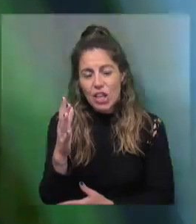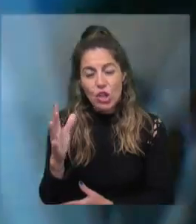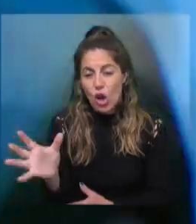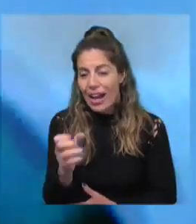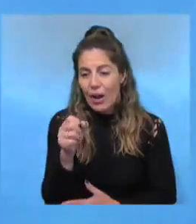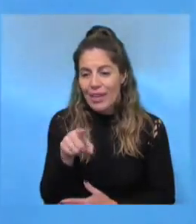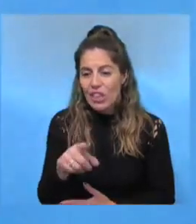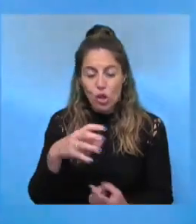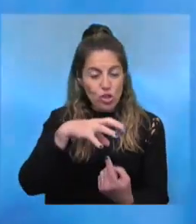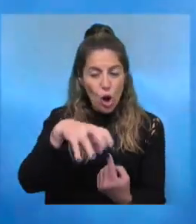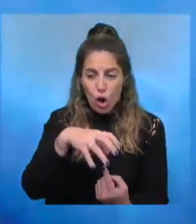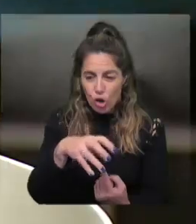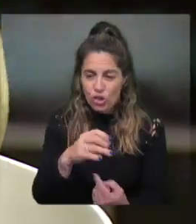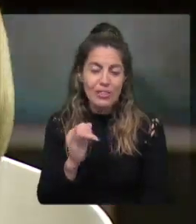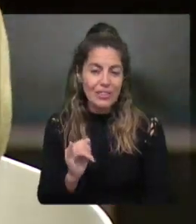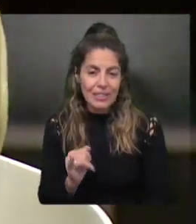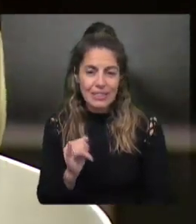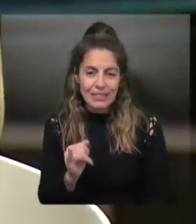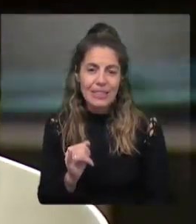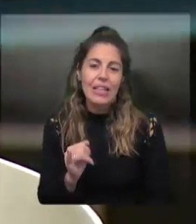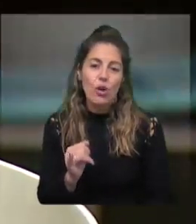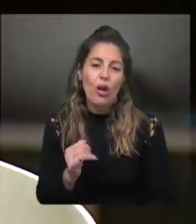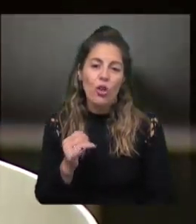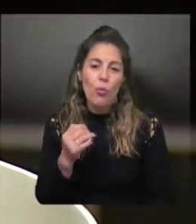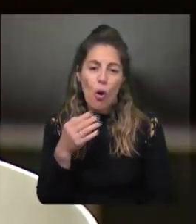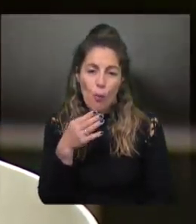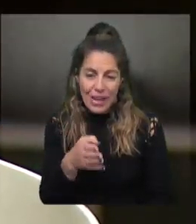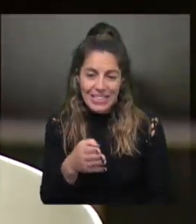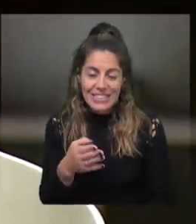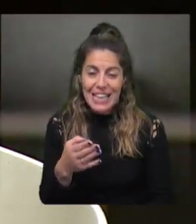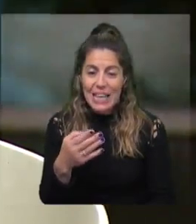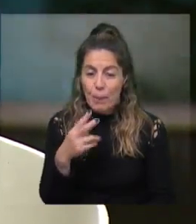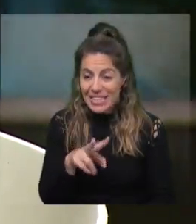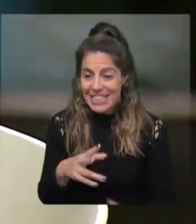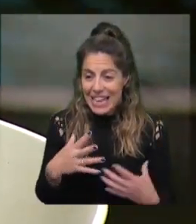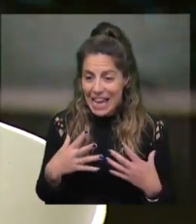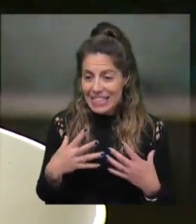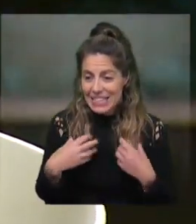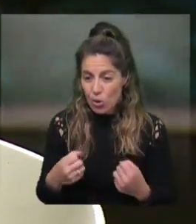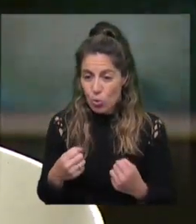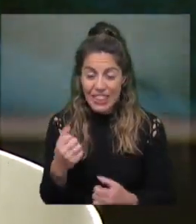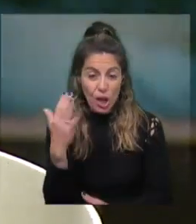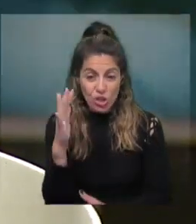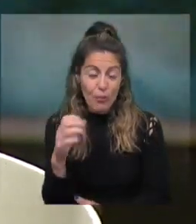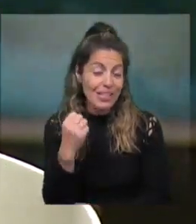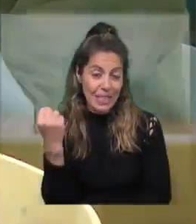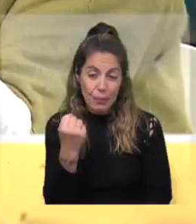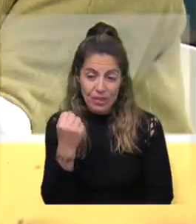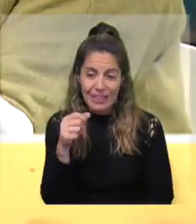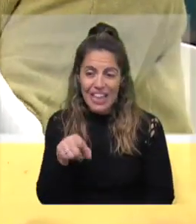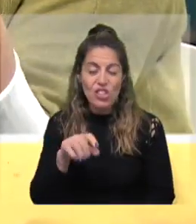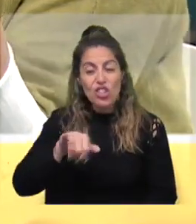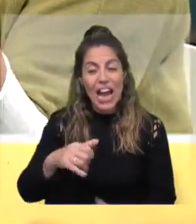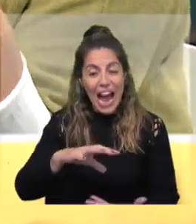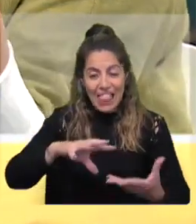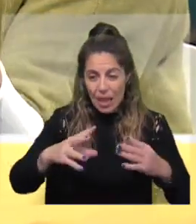ejemplo? Bueno, sí, cuando vos vas también, el estado sanitario de los árboles es muy importante. Esto que tú decías de que en realidad ellos ya están